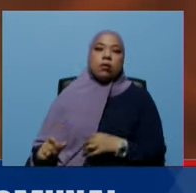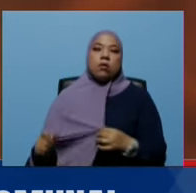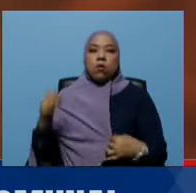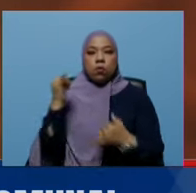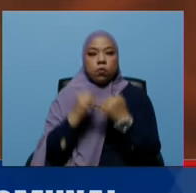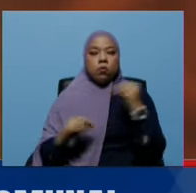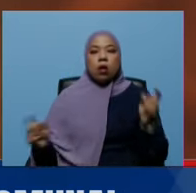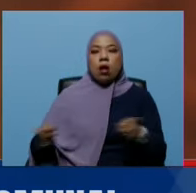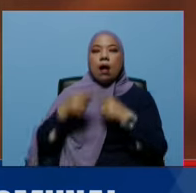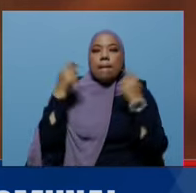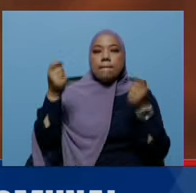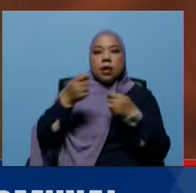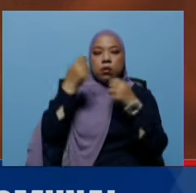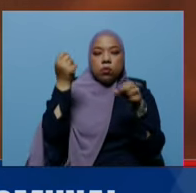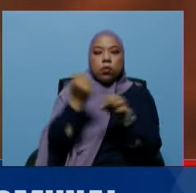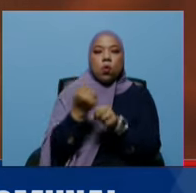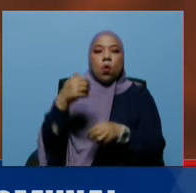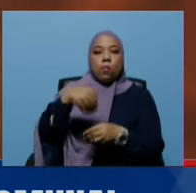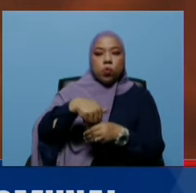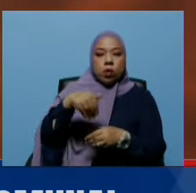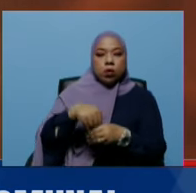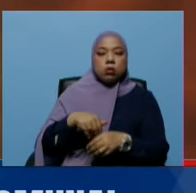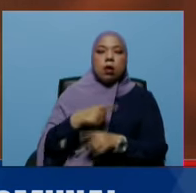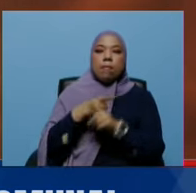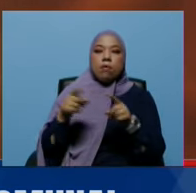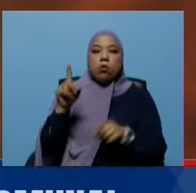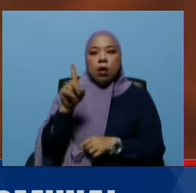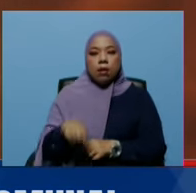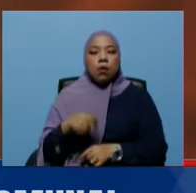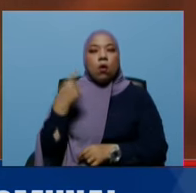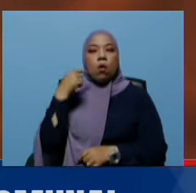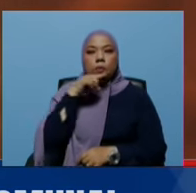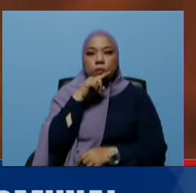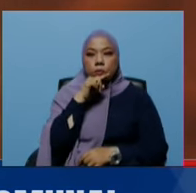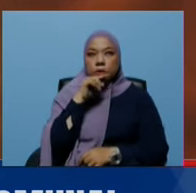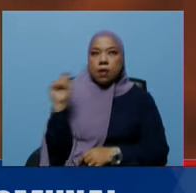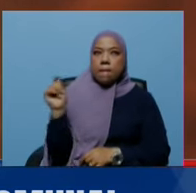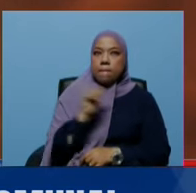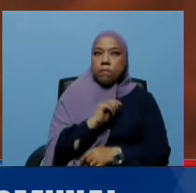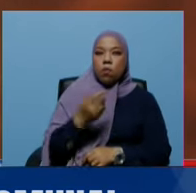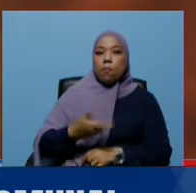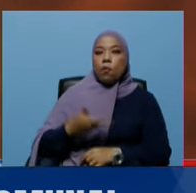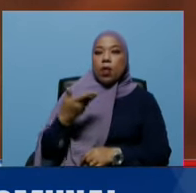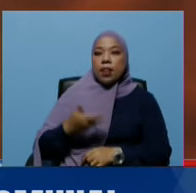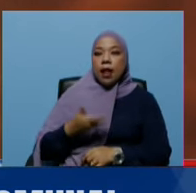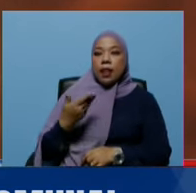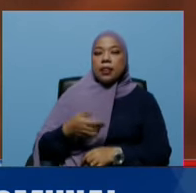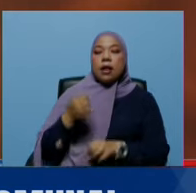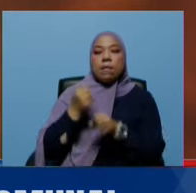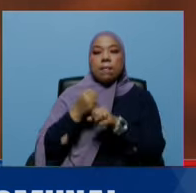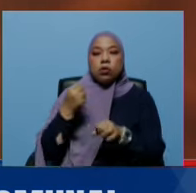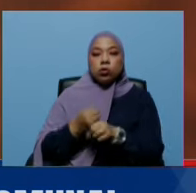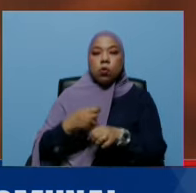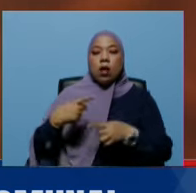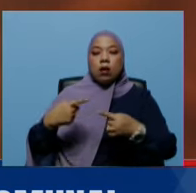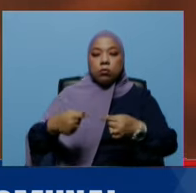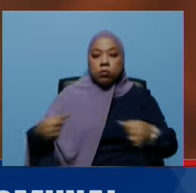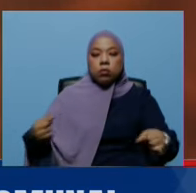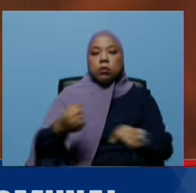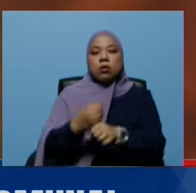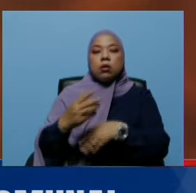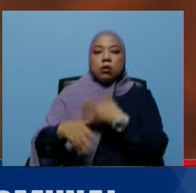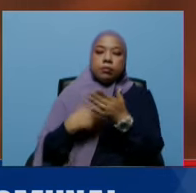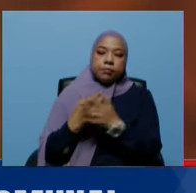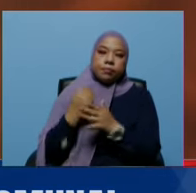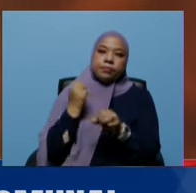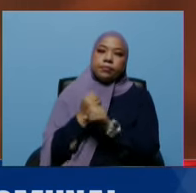última campaña electoral, pero también el mes de octubre es un mes importantísimo para el sector campesino, porque es el mes donde inicia la